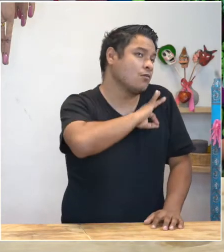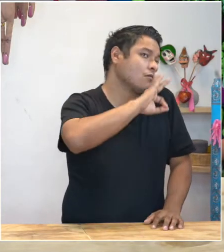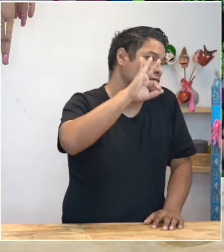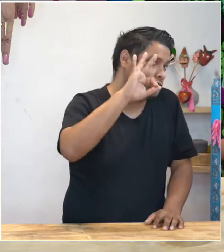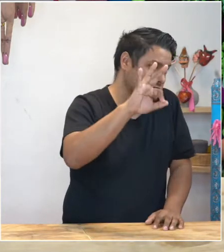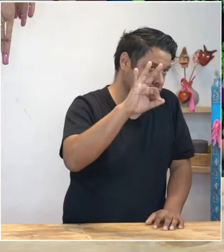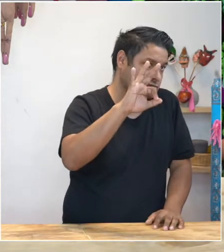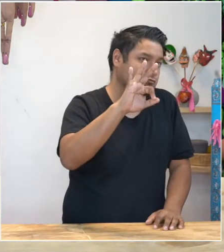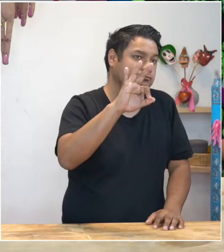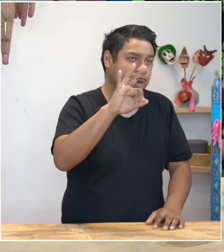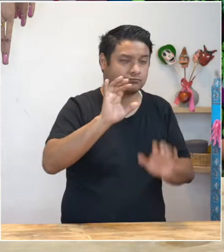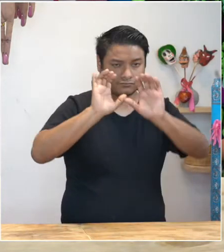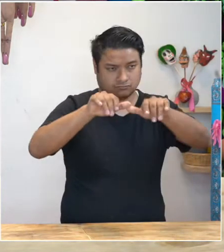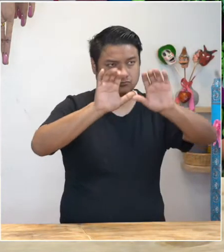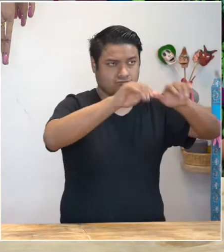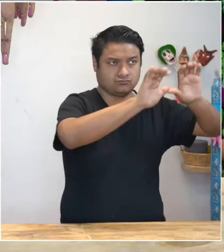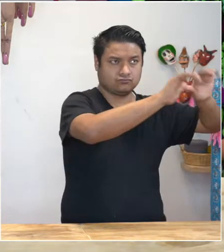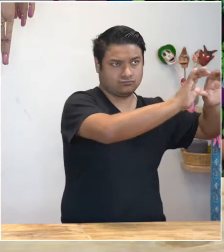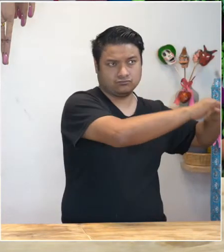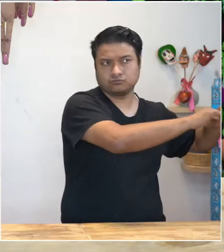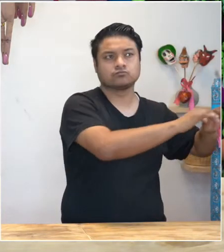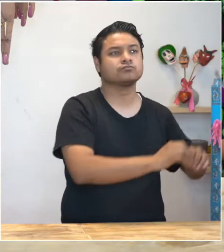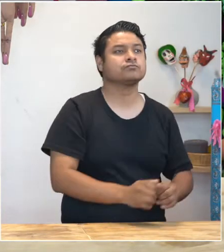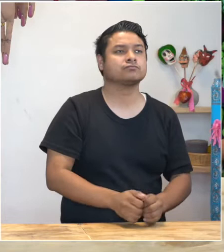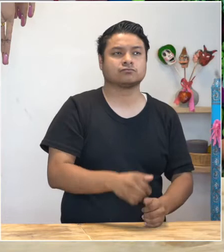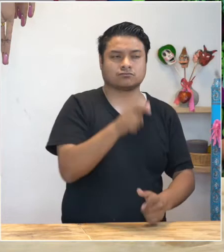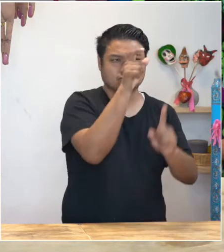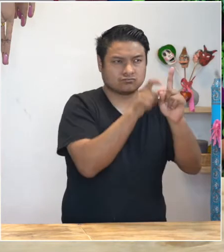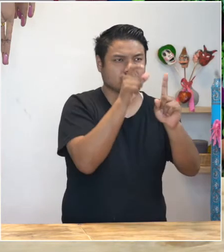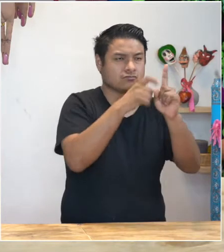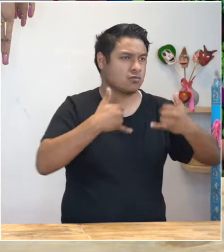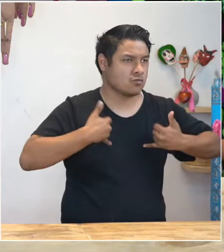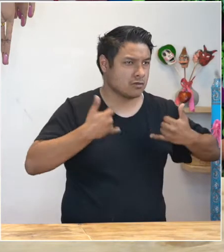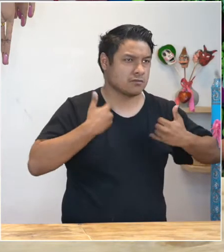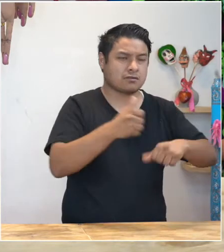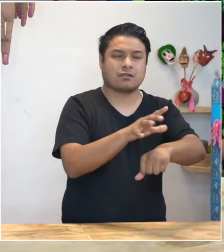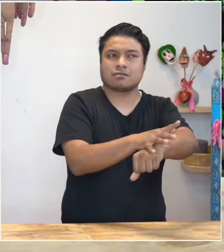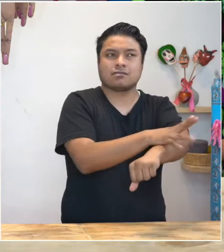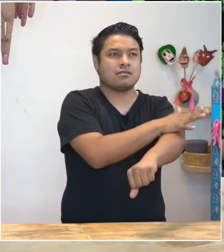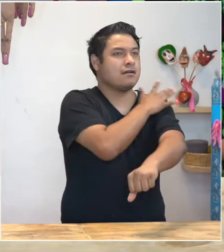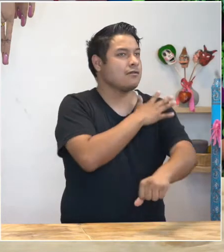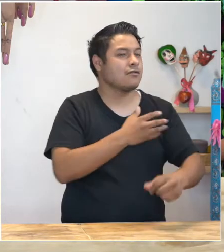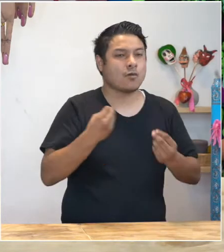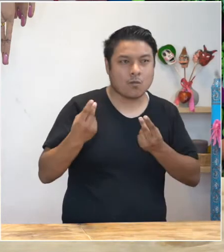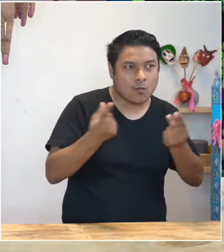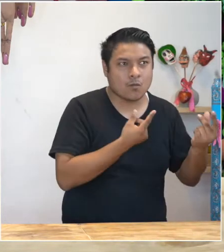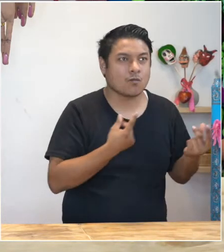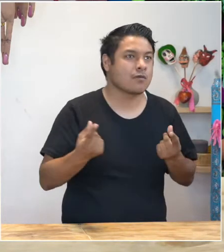aportar algo positivo a la sociedad, aportar todo esto que puede